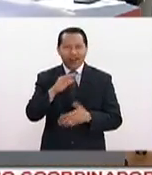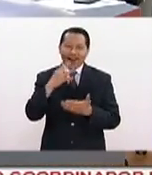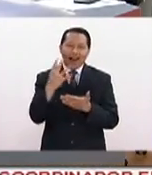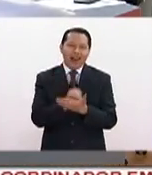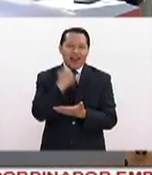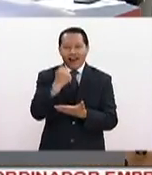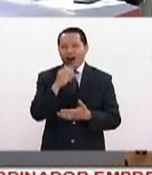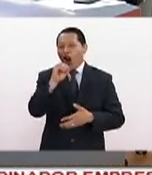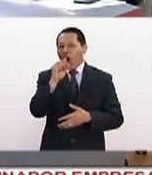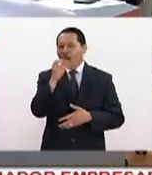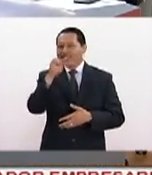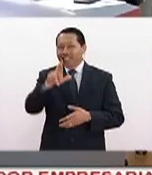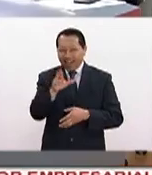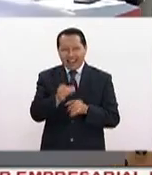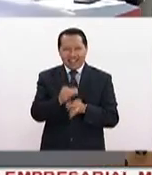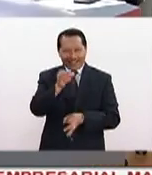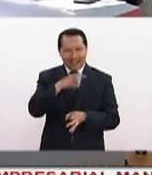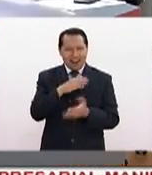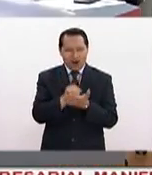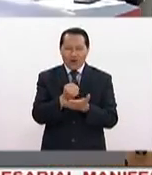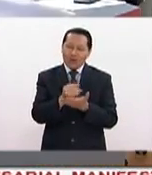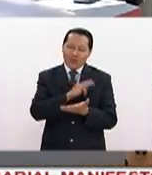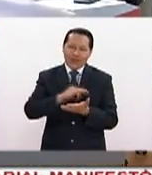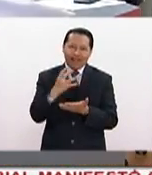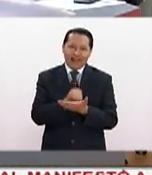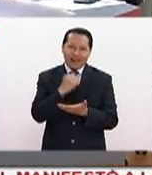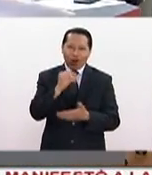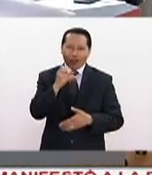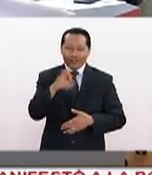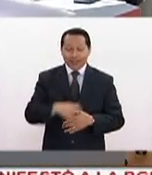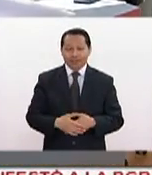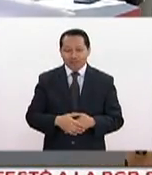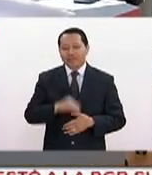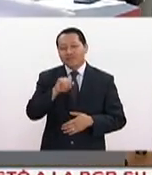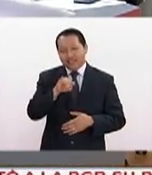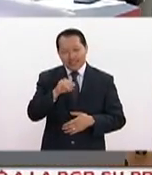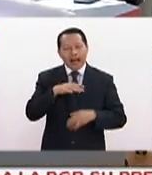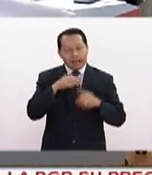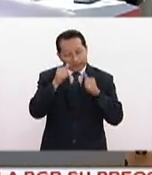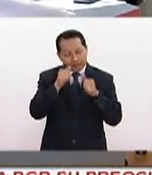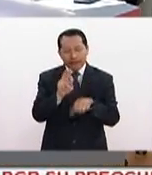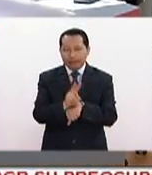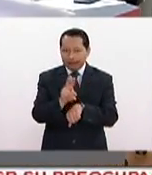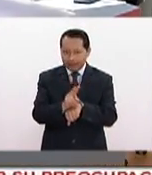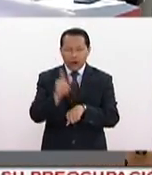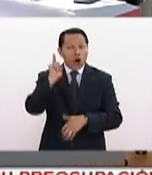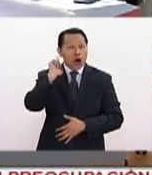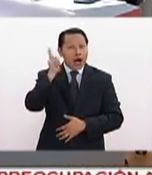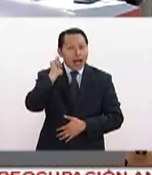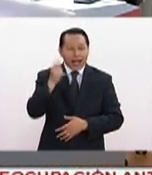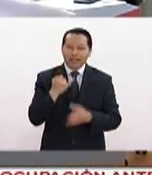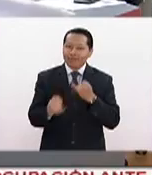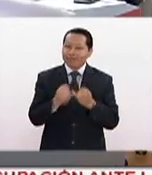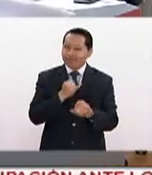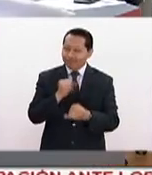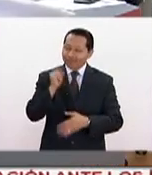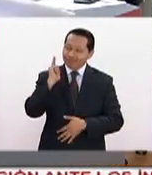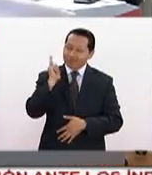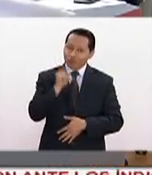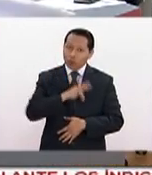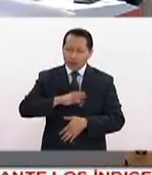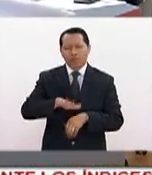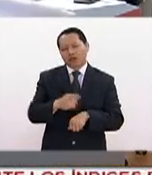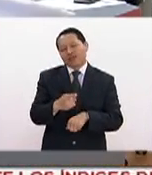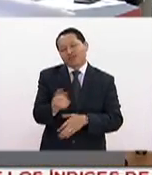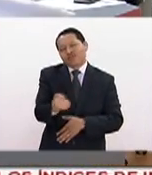las estatuillas más valiosas de este certamen cinematográfico. Así es, estaremos muy pendientes y ojalá tenga la suerte suficiente, y porque el talento